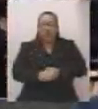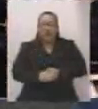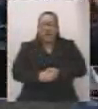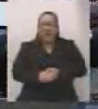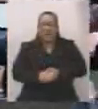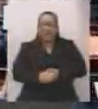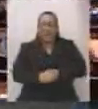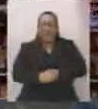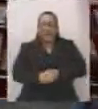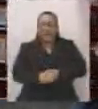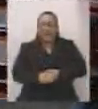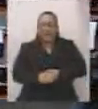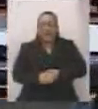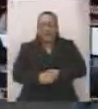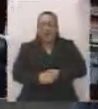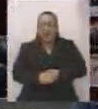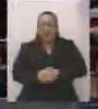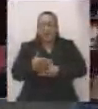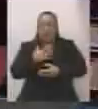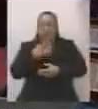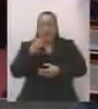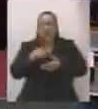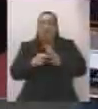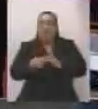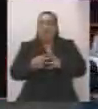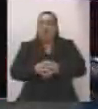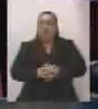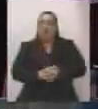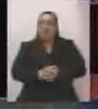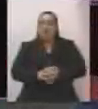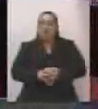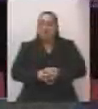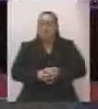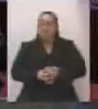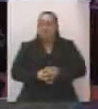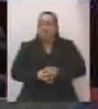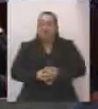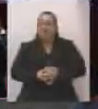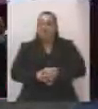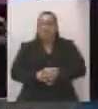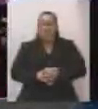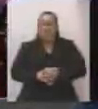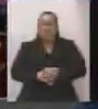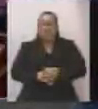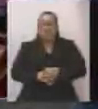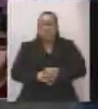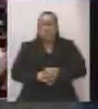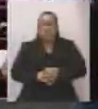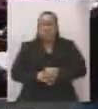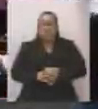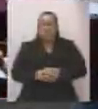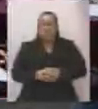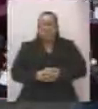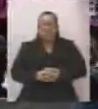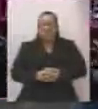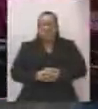afternoon. And I'd like to speak on a topic which I think is of global